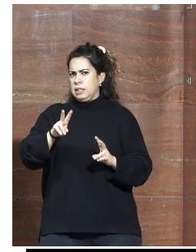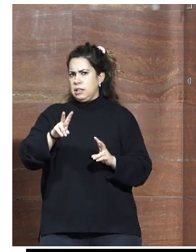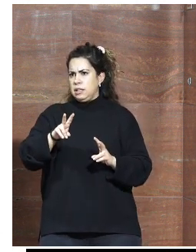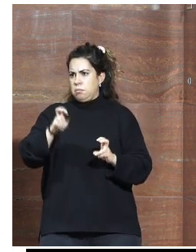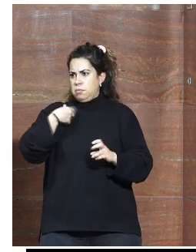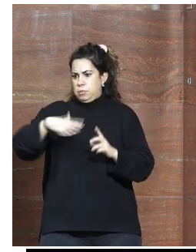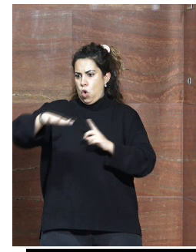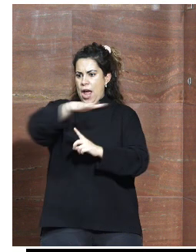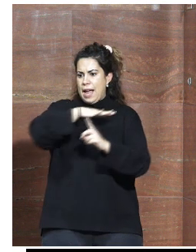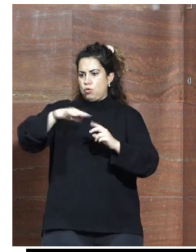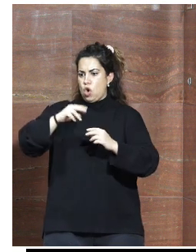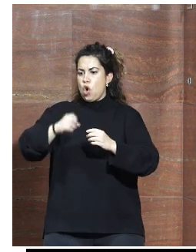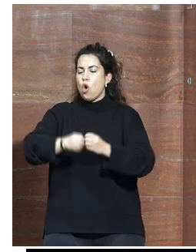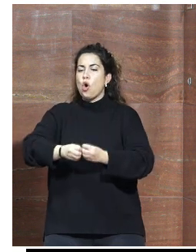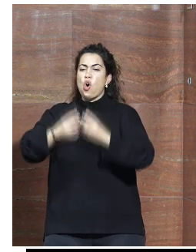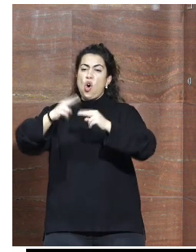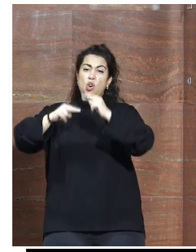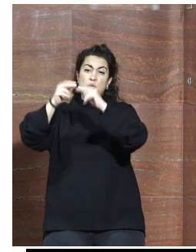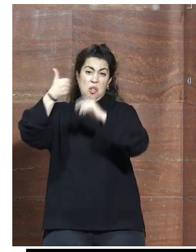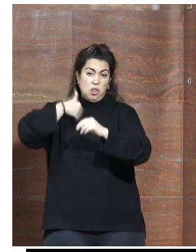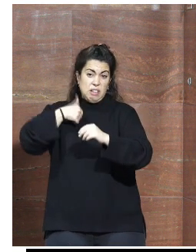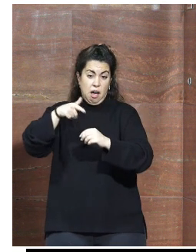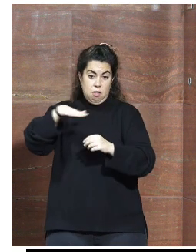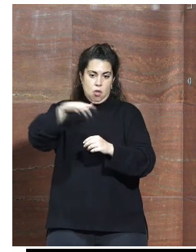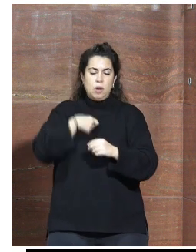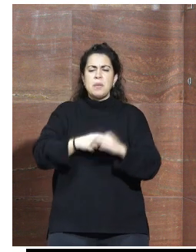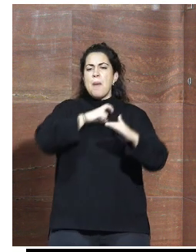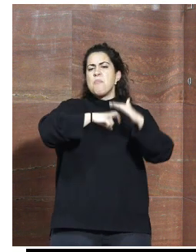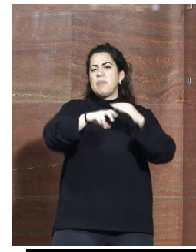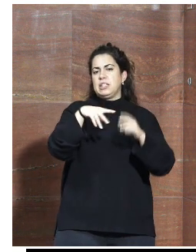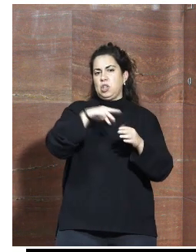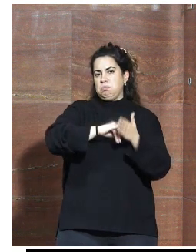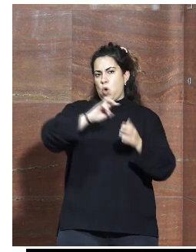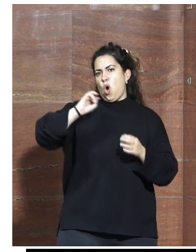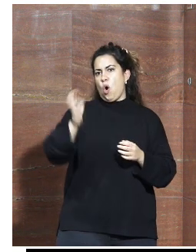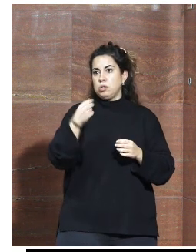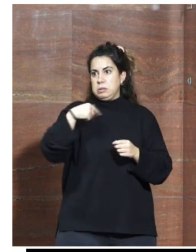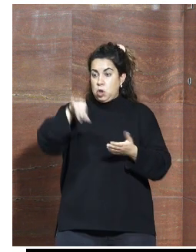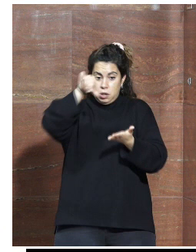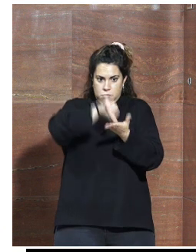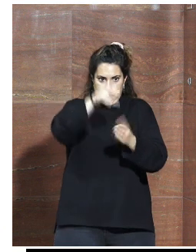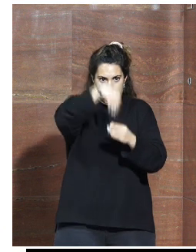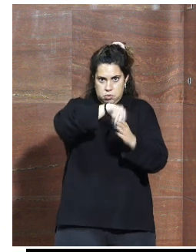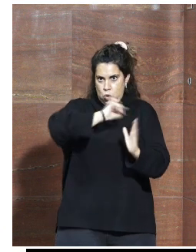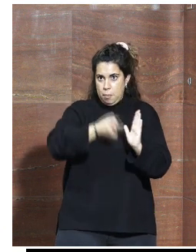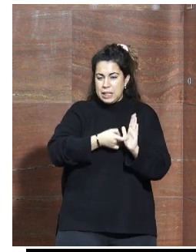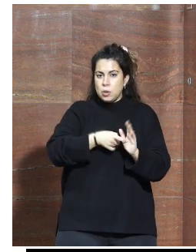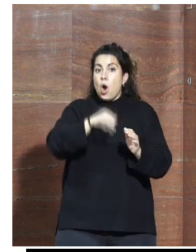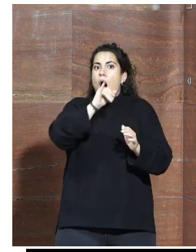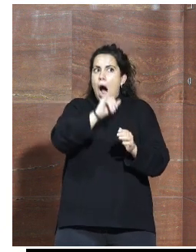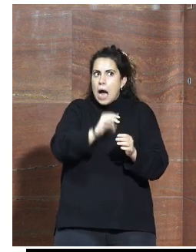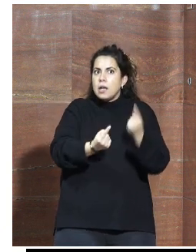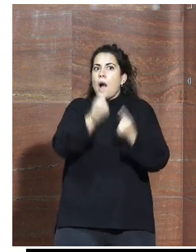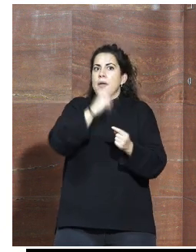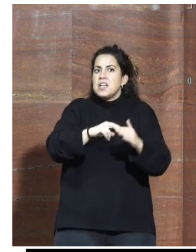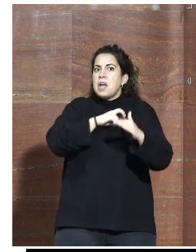es el entorno construido en el que se encuentra. En el metro es otro sistema, es absolutamente urbano, aunque tiene connotaciones interurbanas.